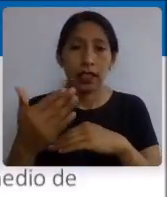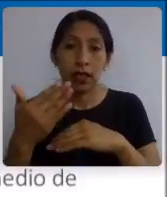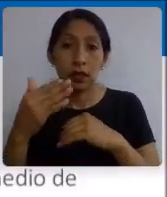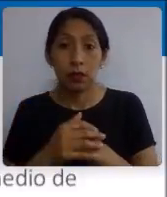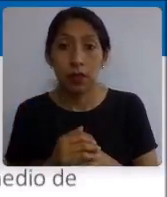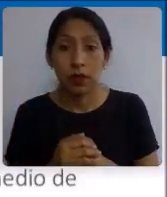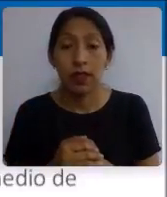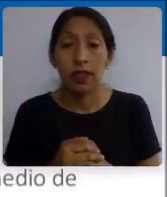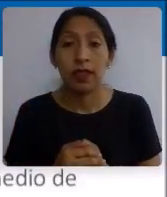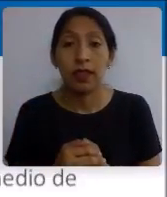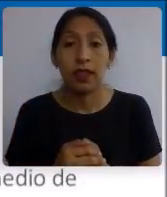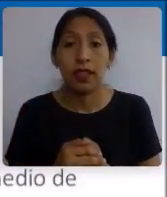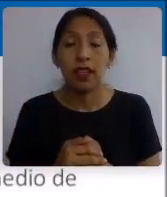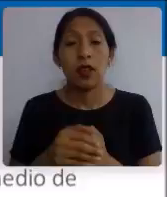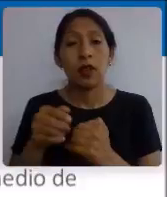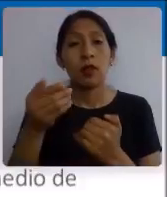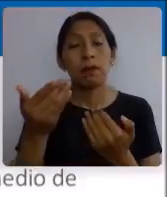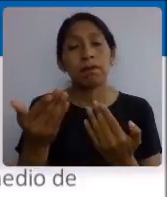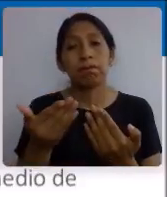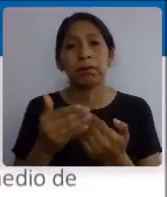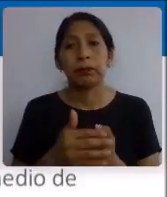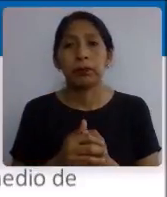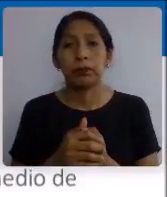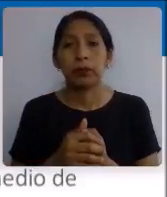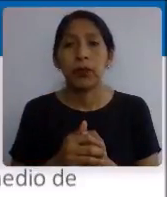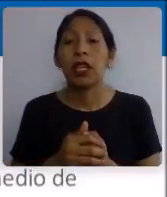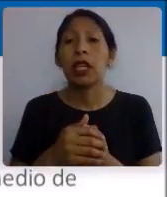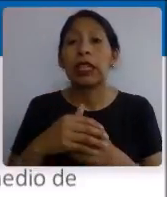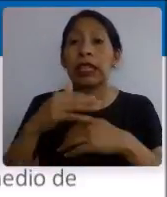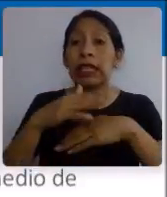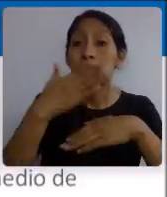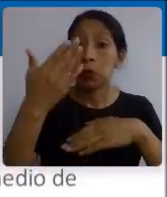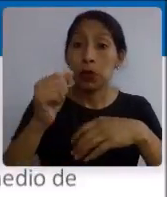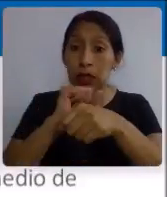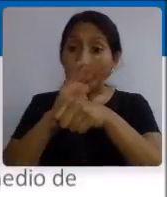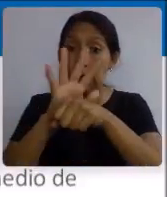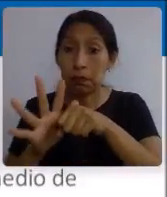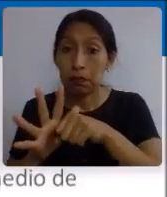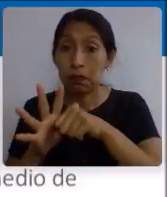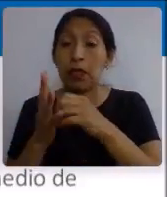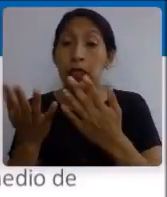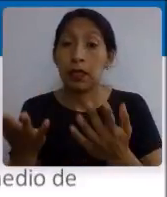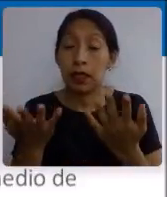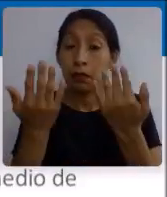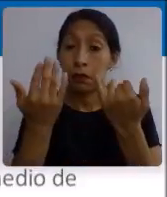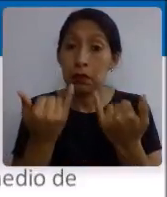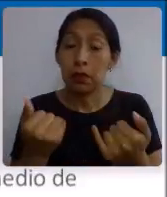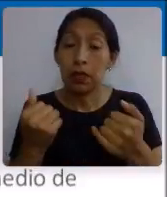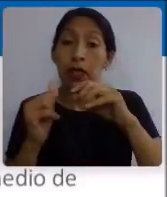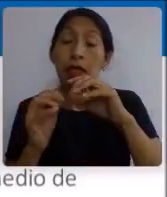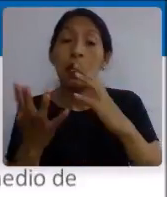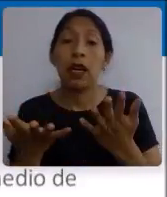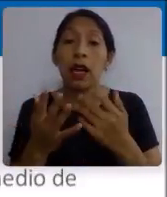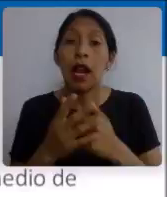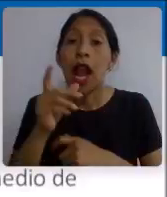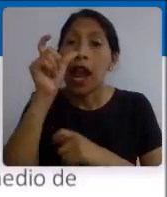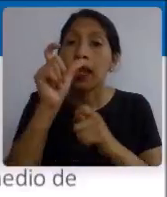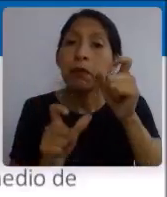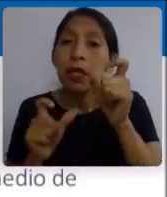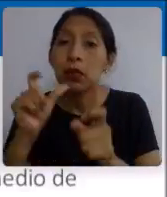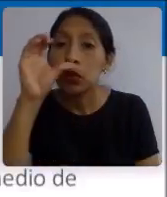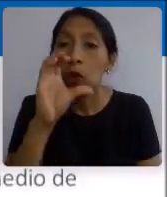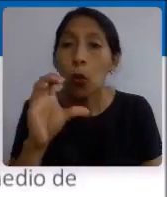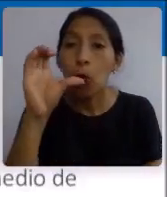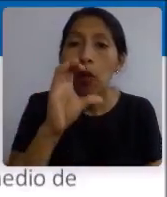de un escenario post-pandemia, en el que ahora la gente está buscando